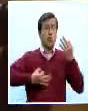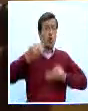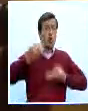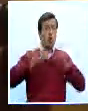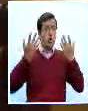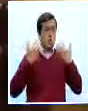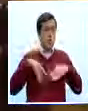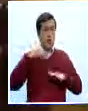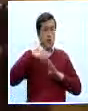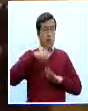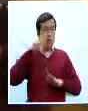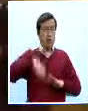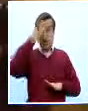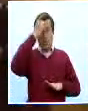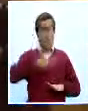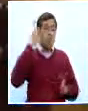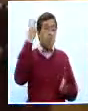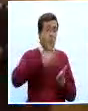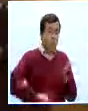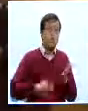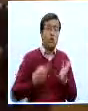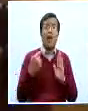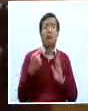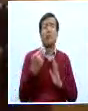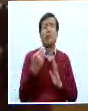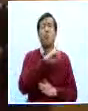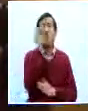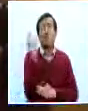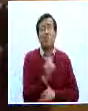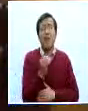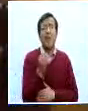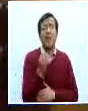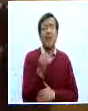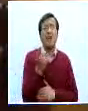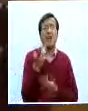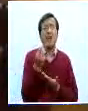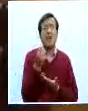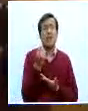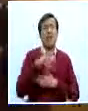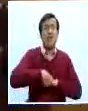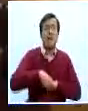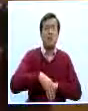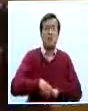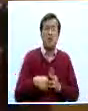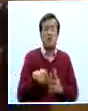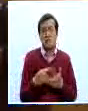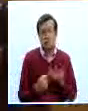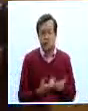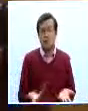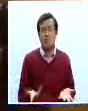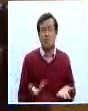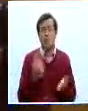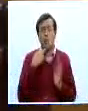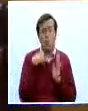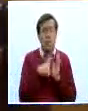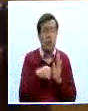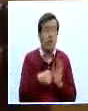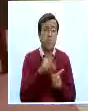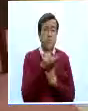obviamente incurrirá en multas en intereses sin recargos Dependiendo el año en el que fue determinado este contribuyente Pero además por ejemplo los pequeños